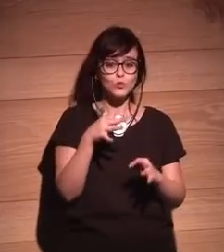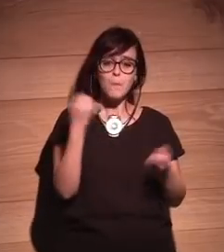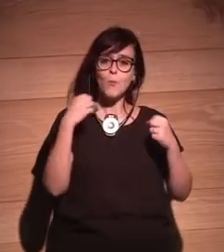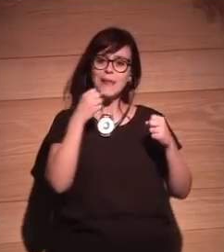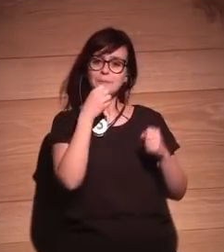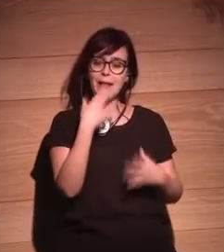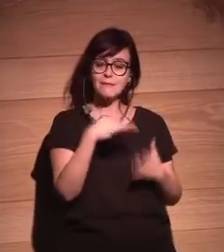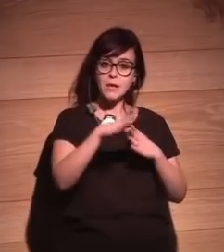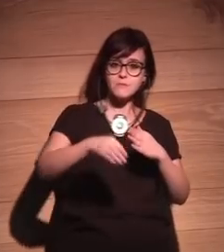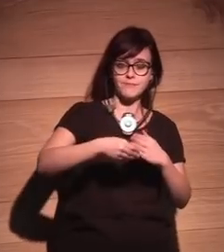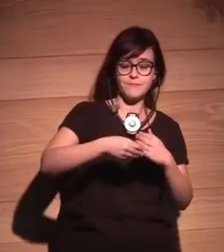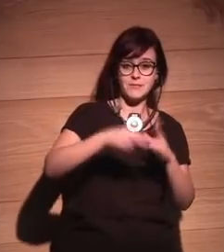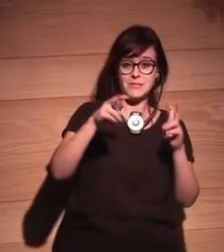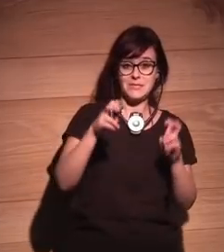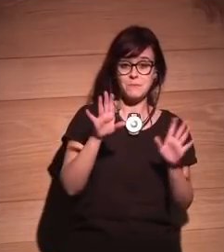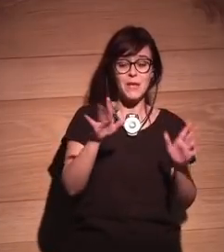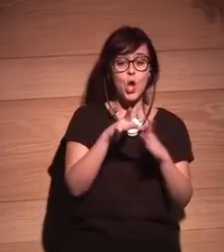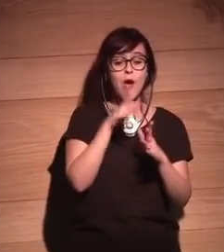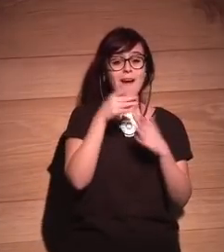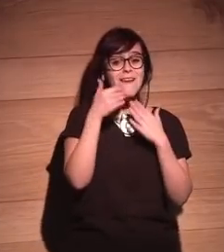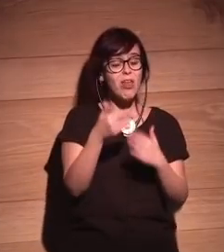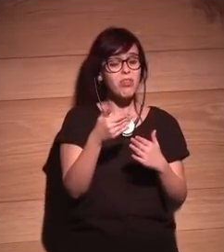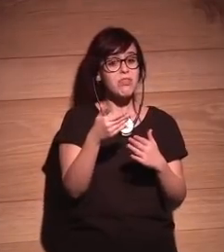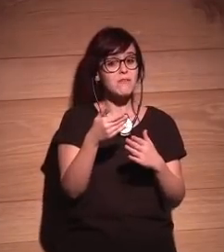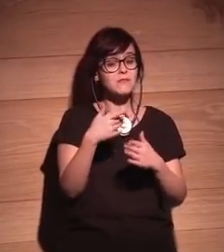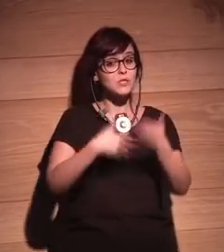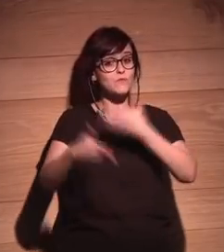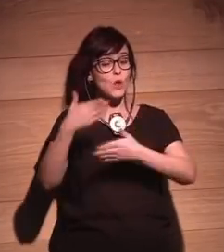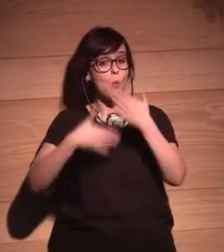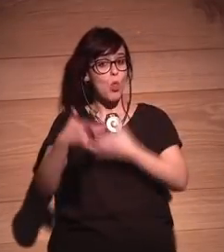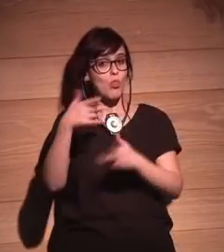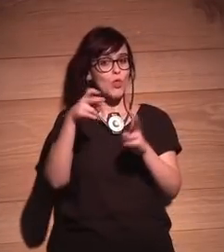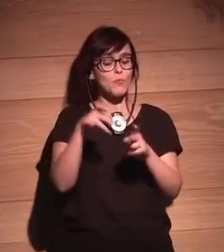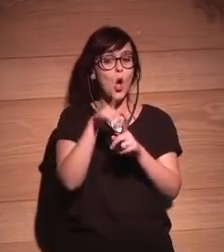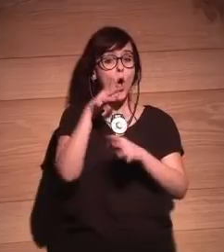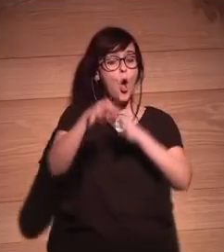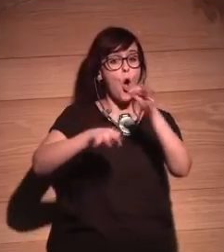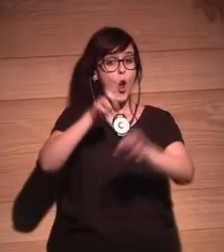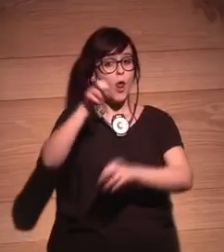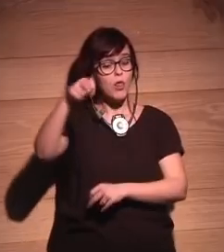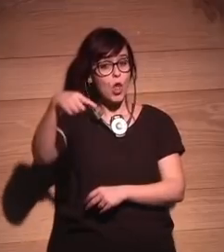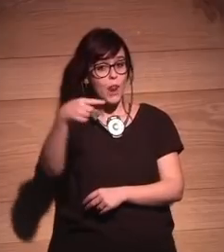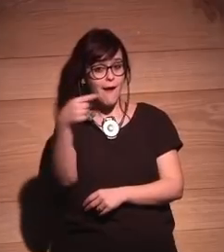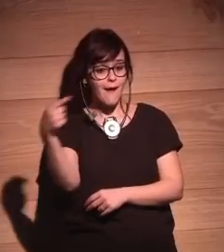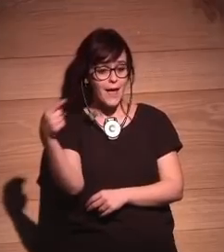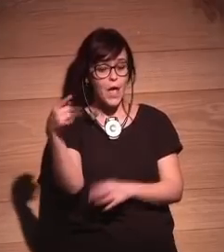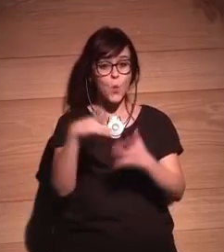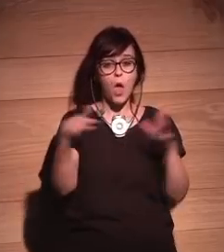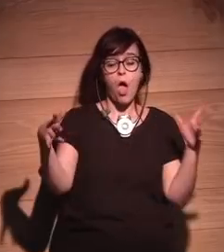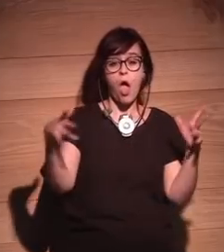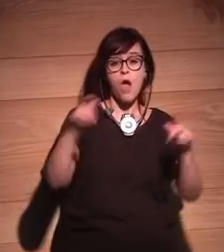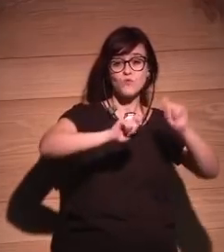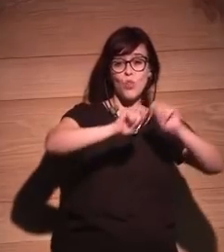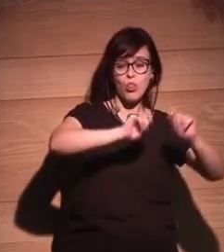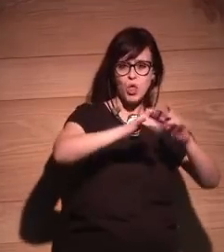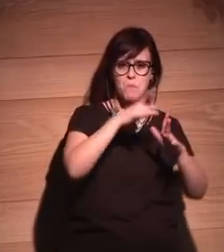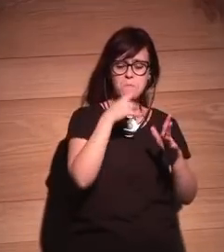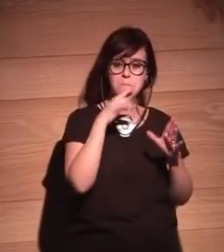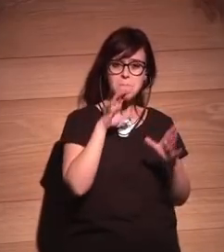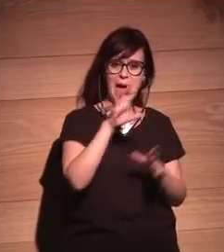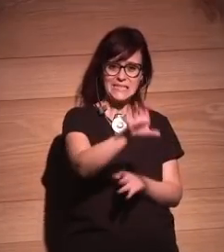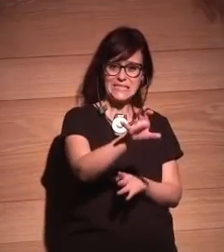soluciones, pero mediante una ONG, una asociación, algo que está en un